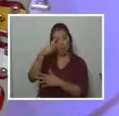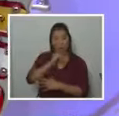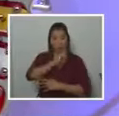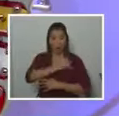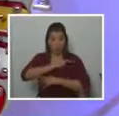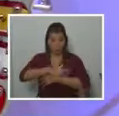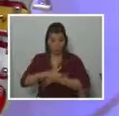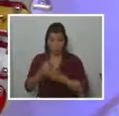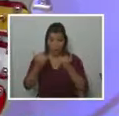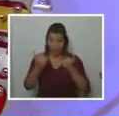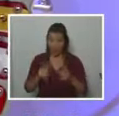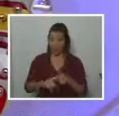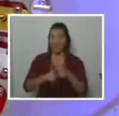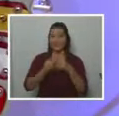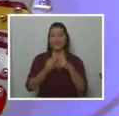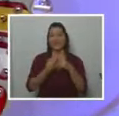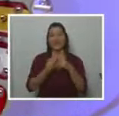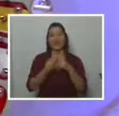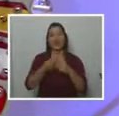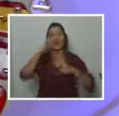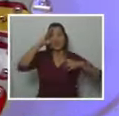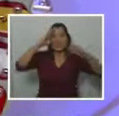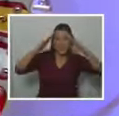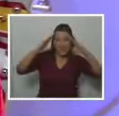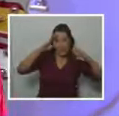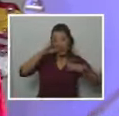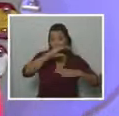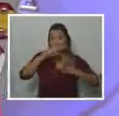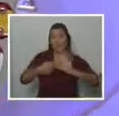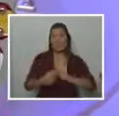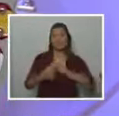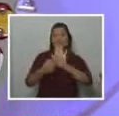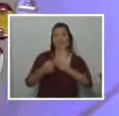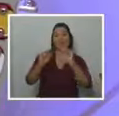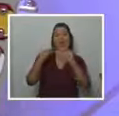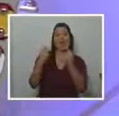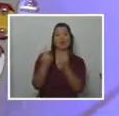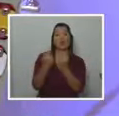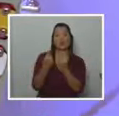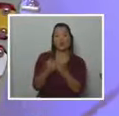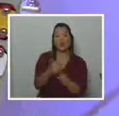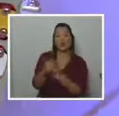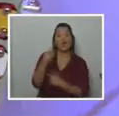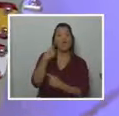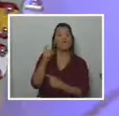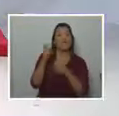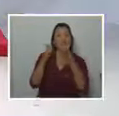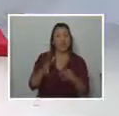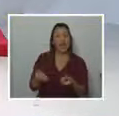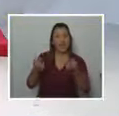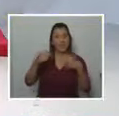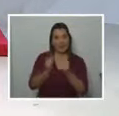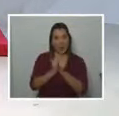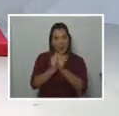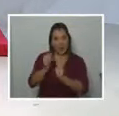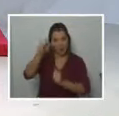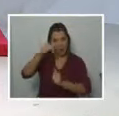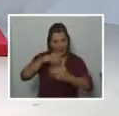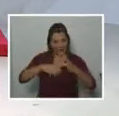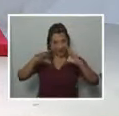a iniciar también saludando y presentándoles al grupo fiscalizador que nos acompaña esta tarde